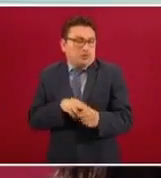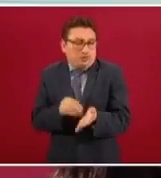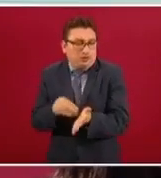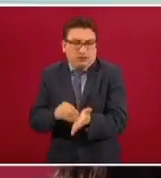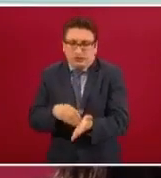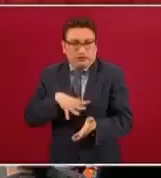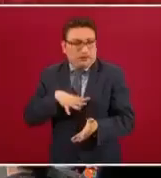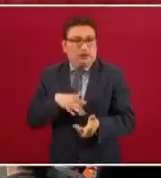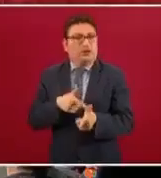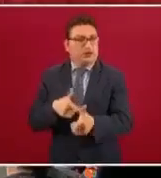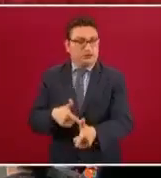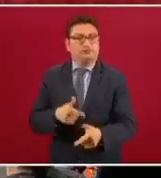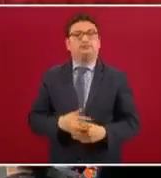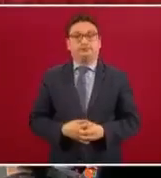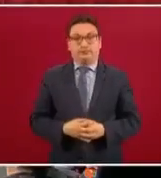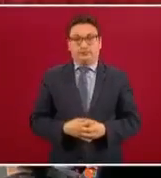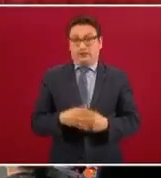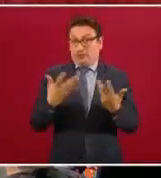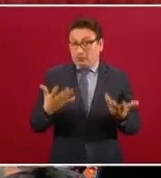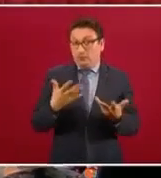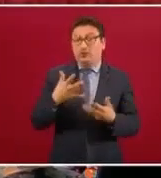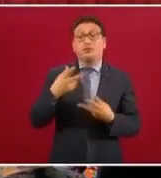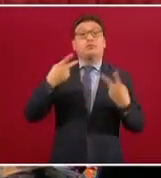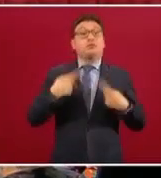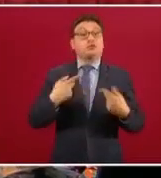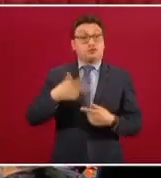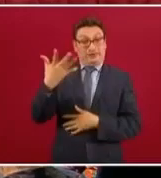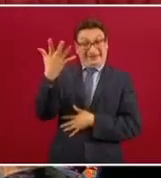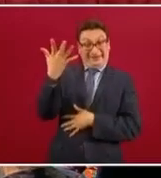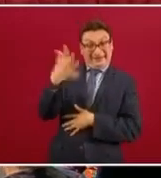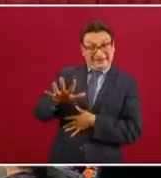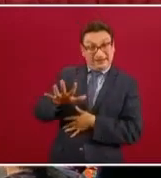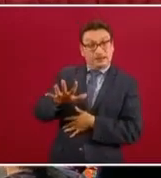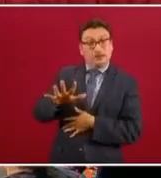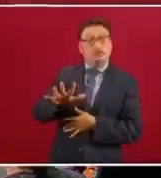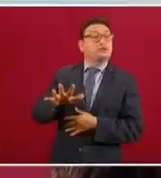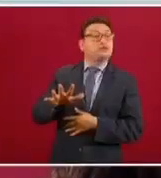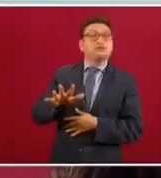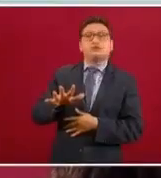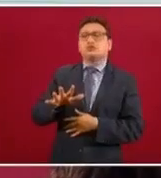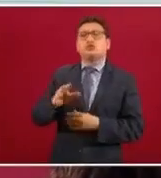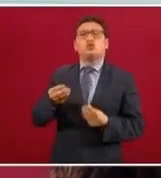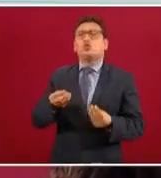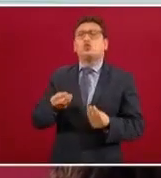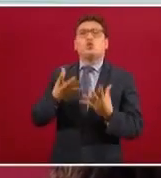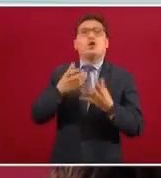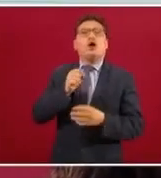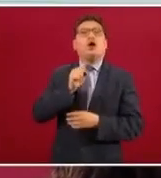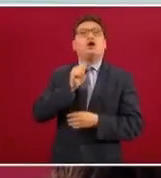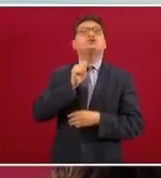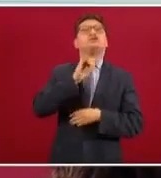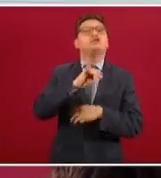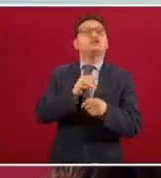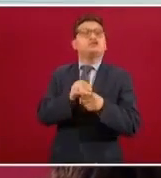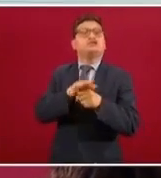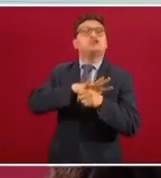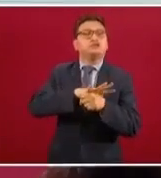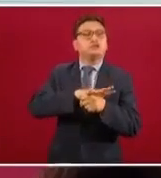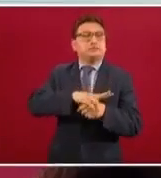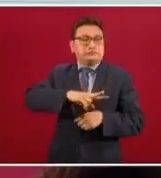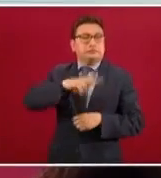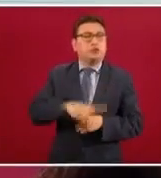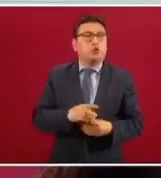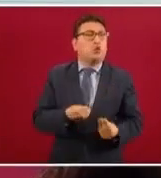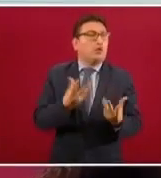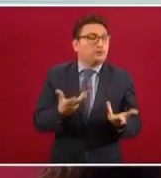Entonces, de cada 10 personas, ¿cuántas resultan positivas al nuevo coronavirus?